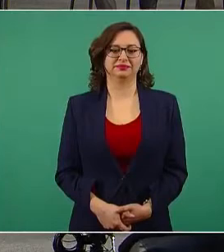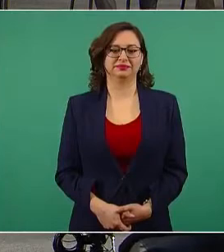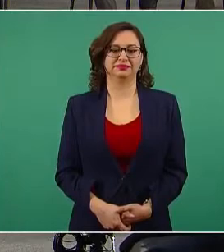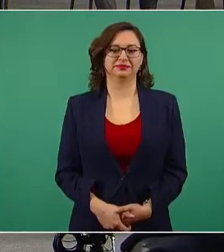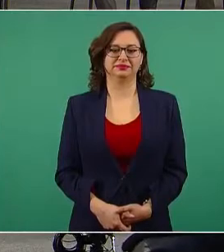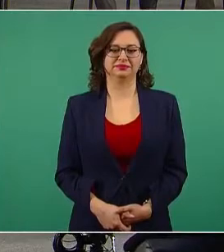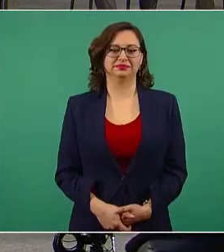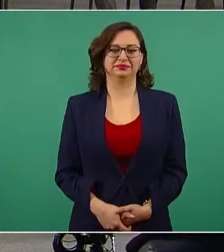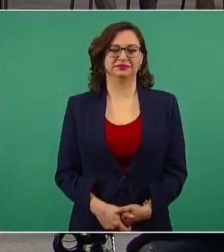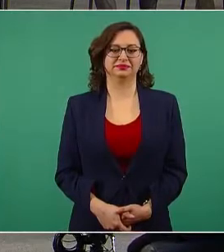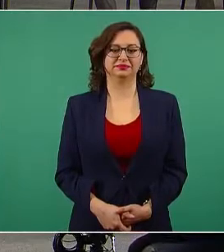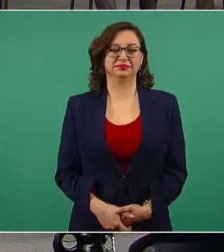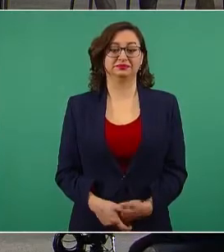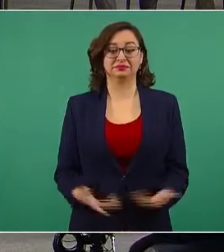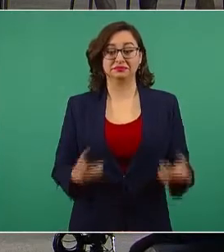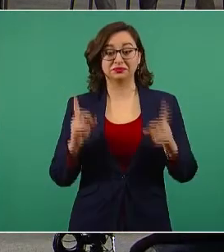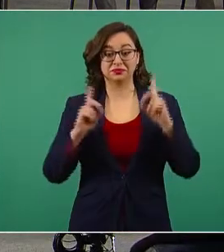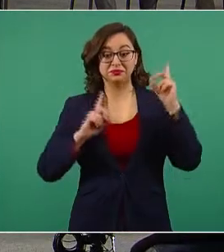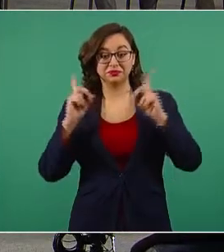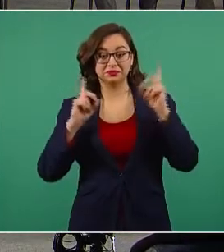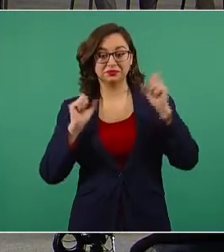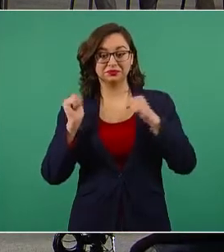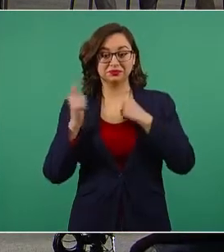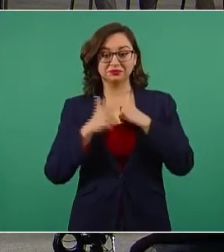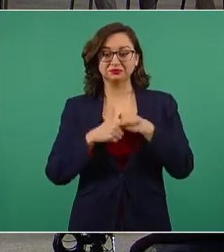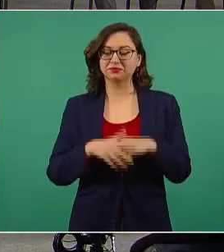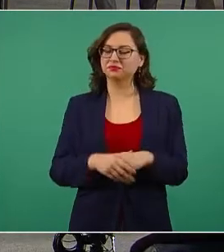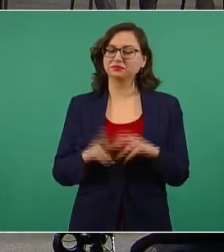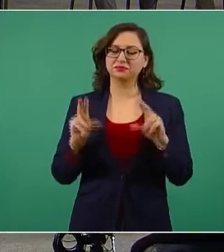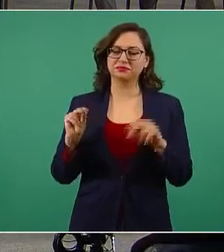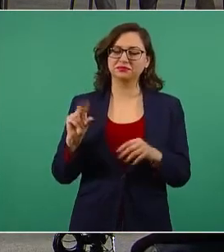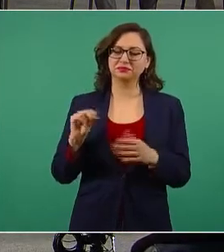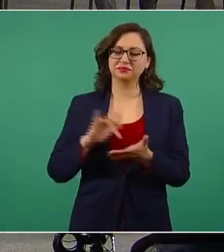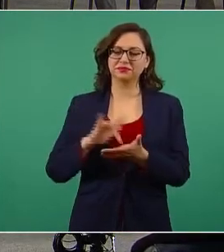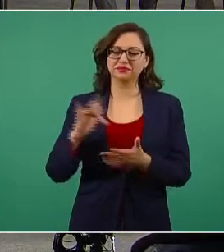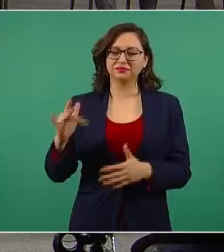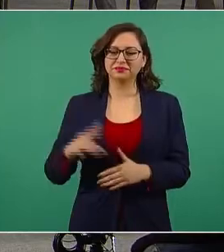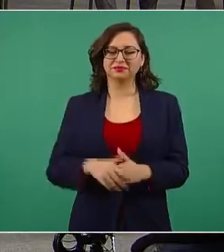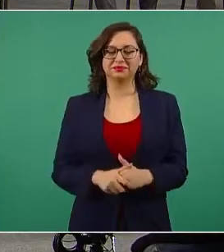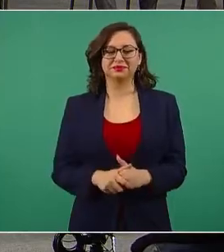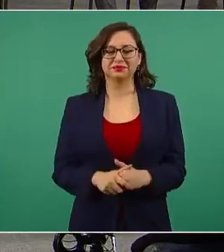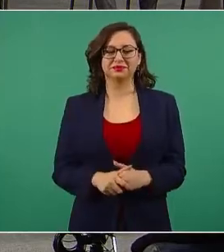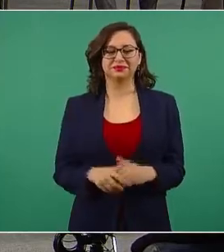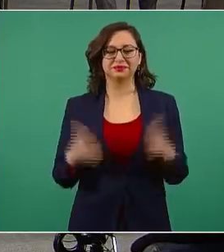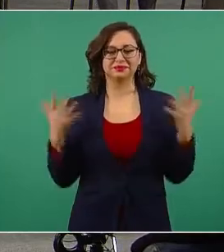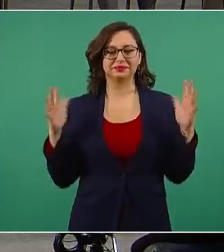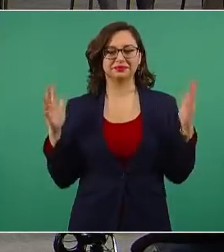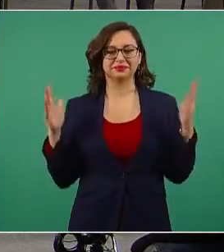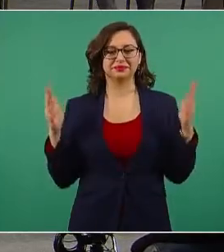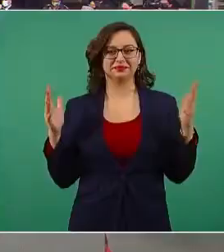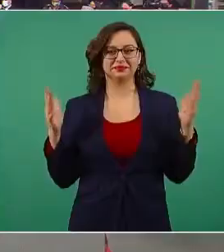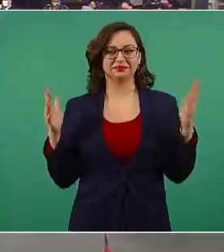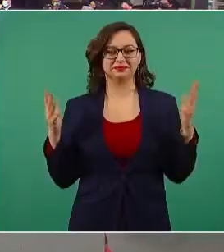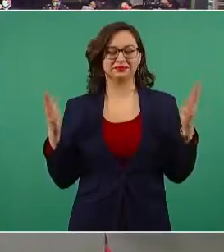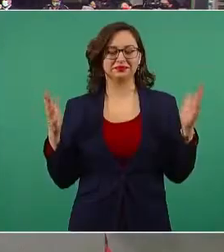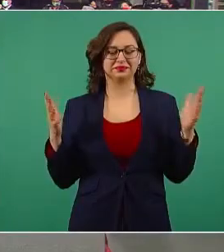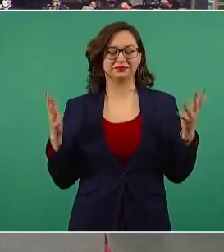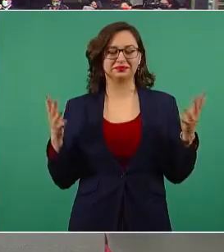reacción. ¿Sí? ¿Alguna duda? No, muchísimas gracias. No, gracias a usted. Muchas